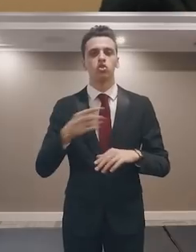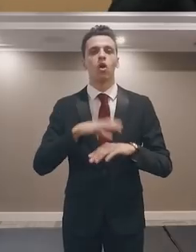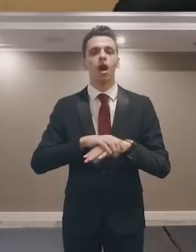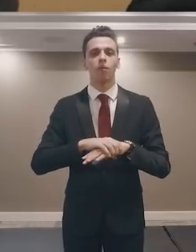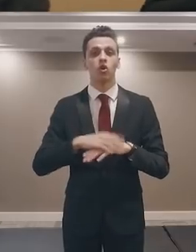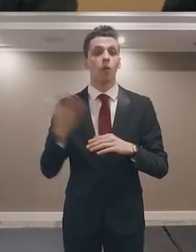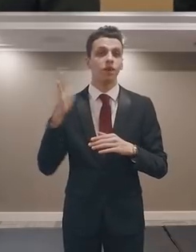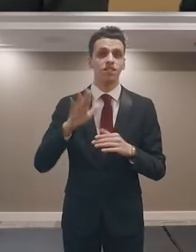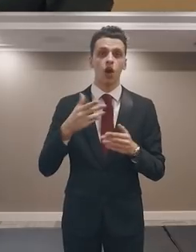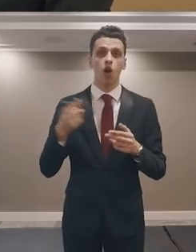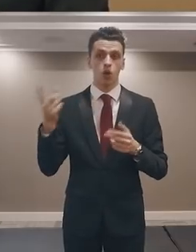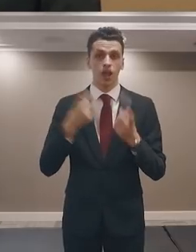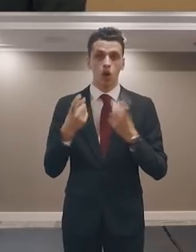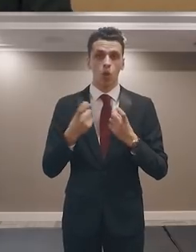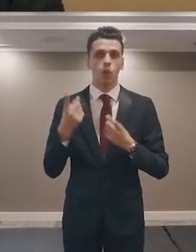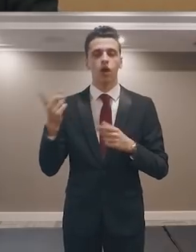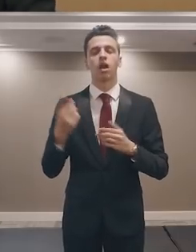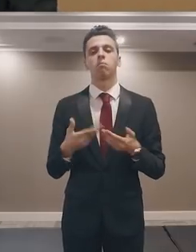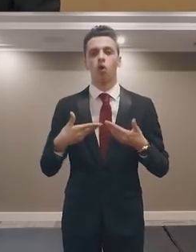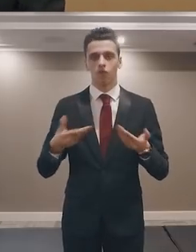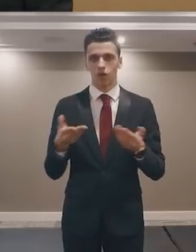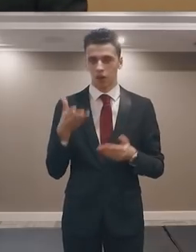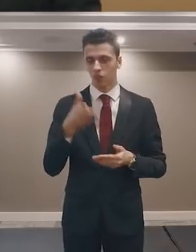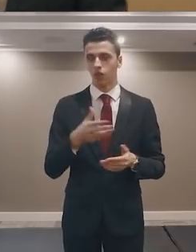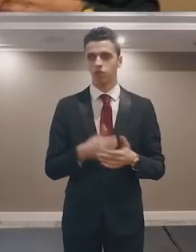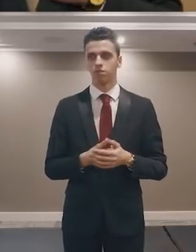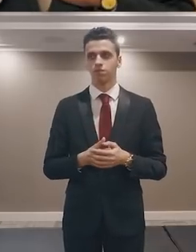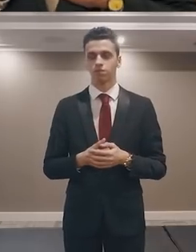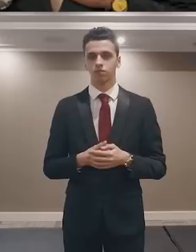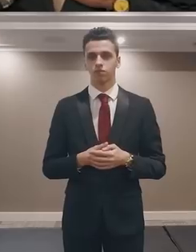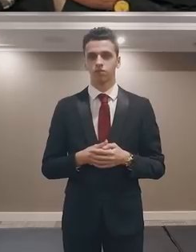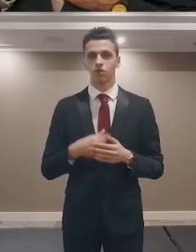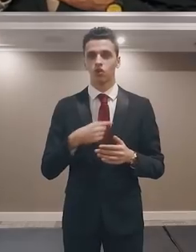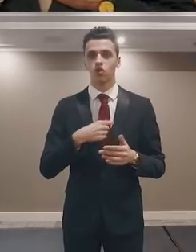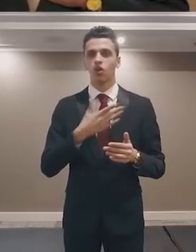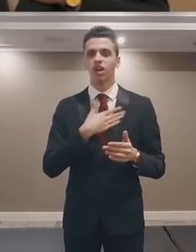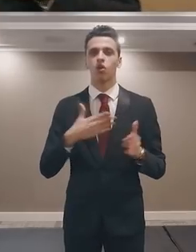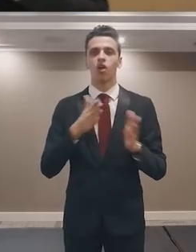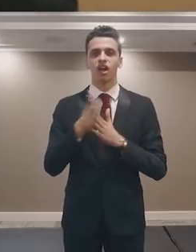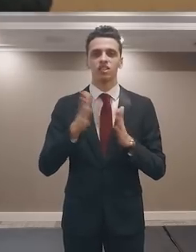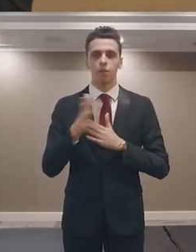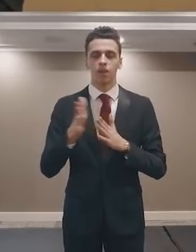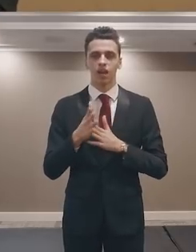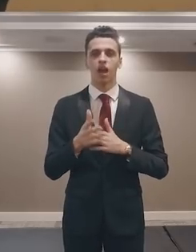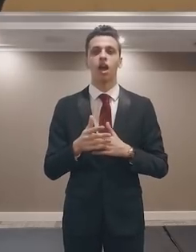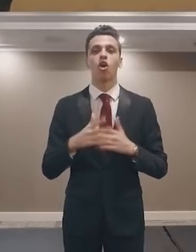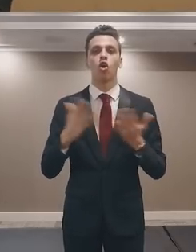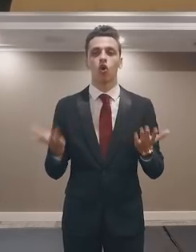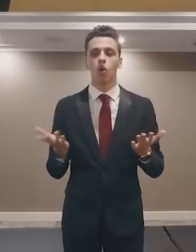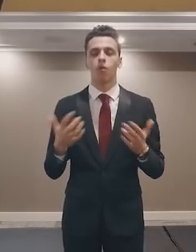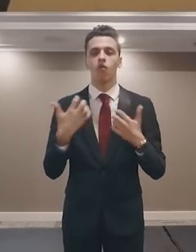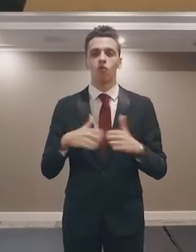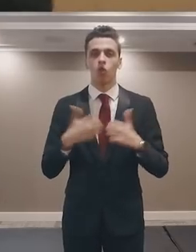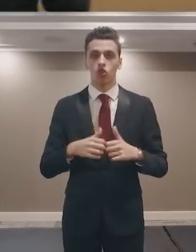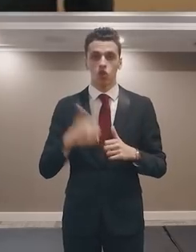de viajes diversión y al final empecé a hacer dinero con trabajo y constancia yo voy a explicaros la parte de cómo funciona el club cómo funciona